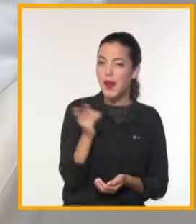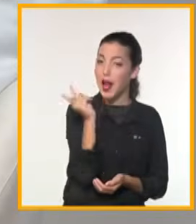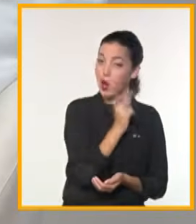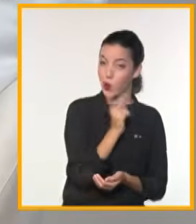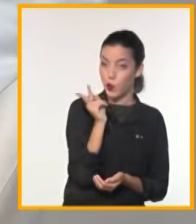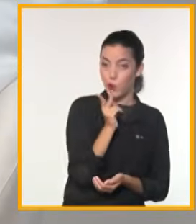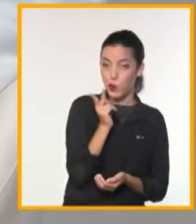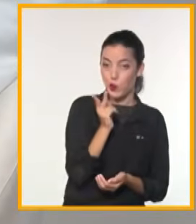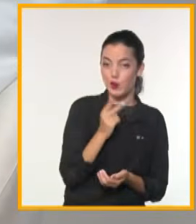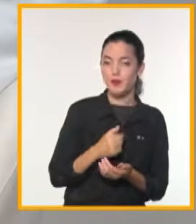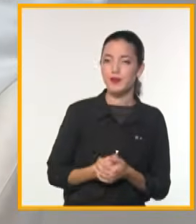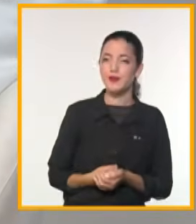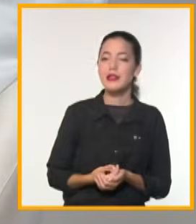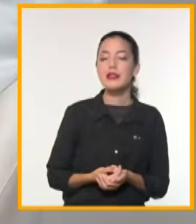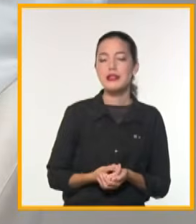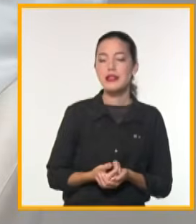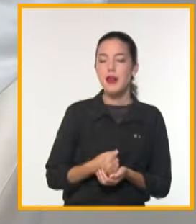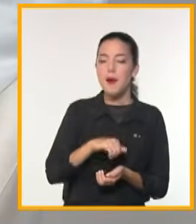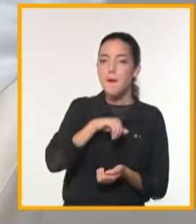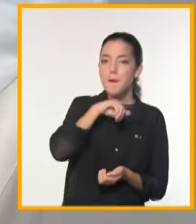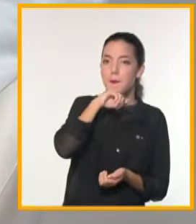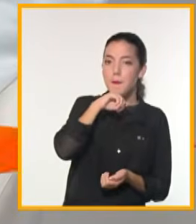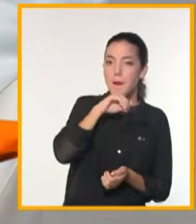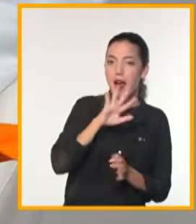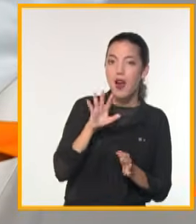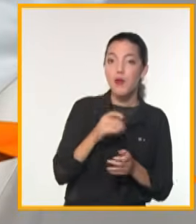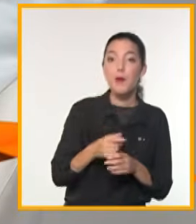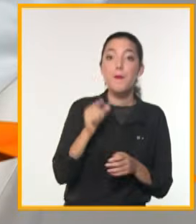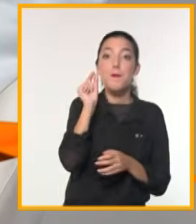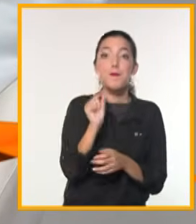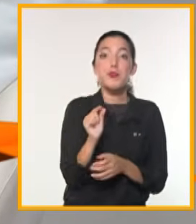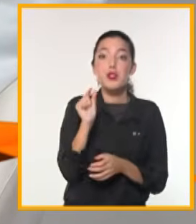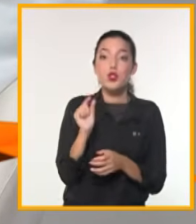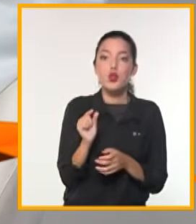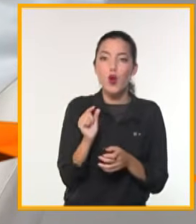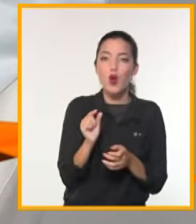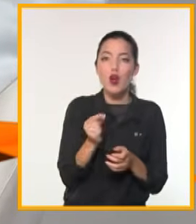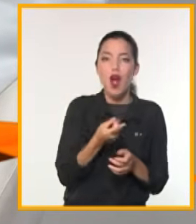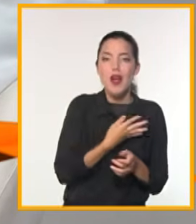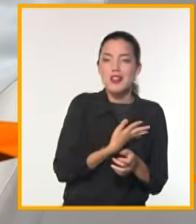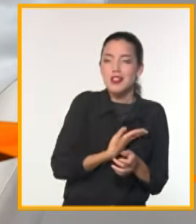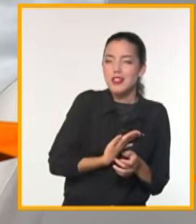madre era una persona muy sencilla, muy noble,